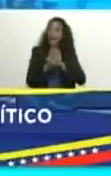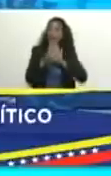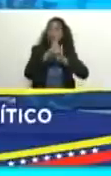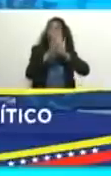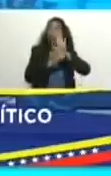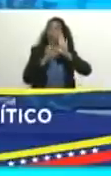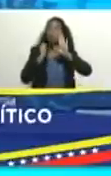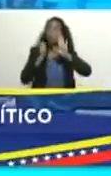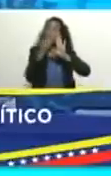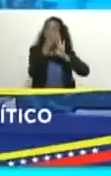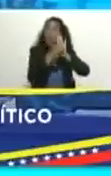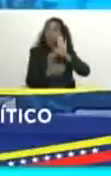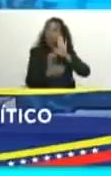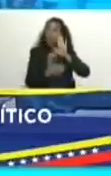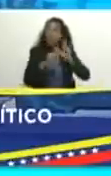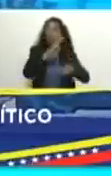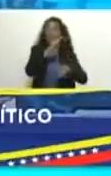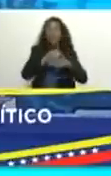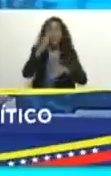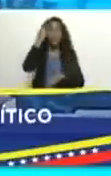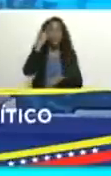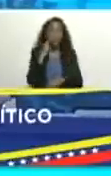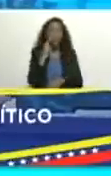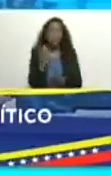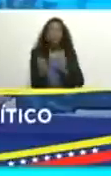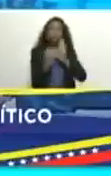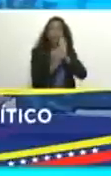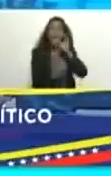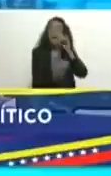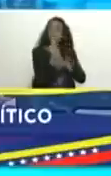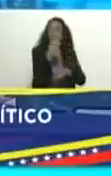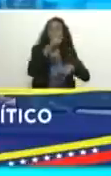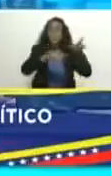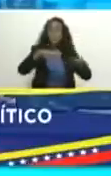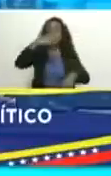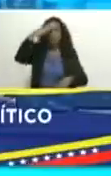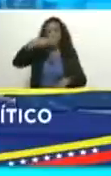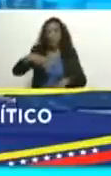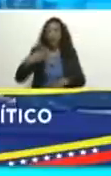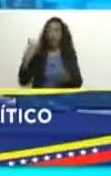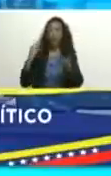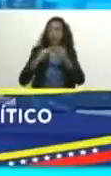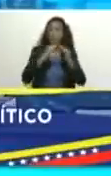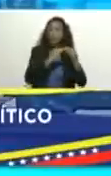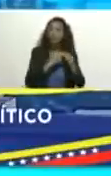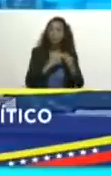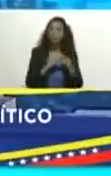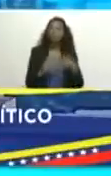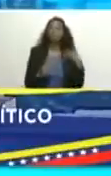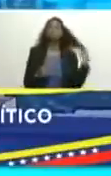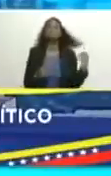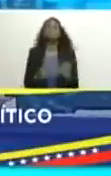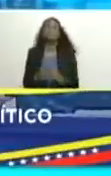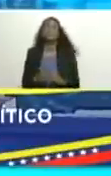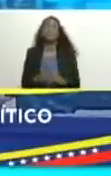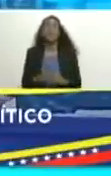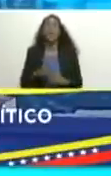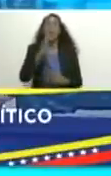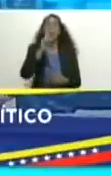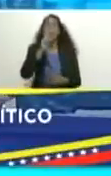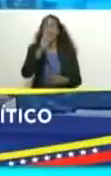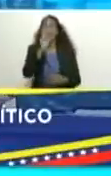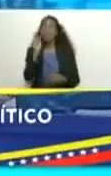constitucional de la Fuerza Armada Nacional Bolivariana, y las unidades populares para la paz, las